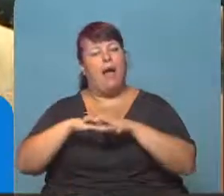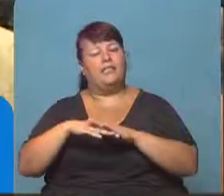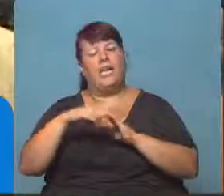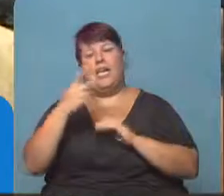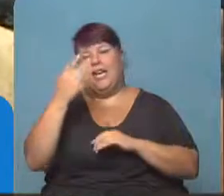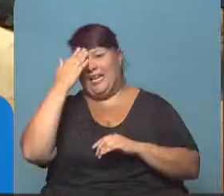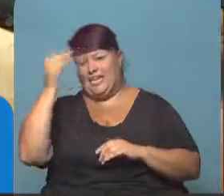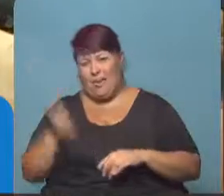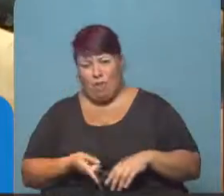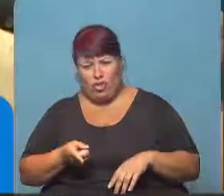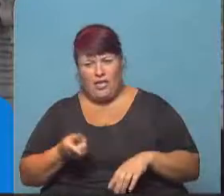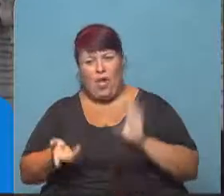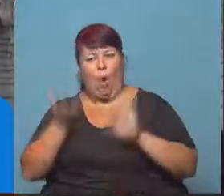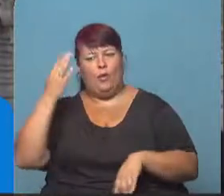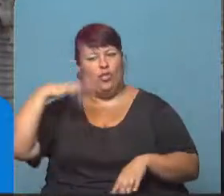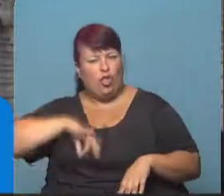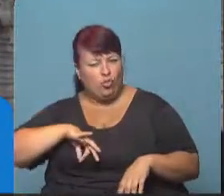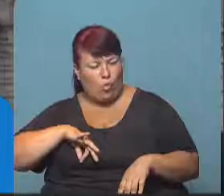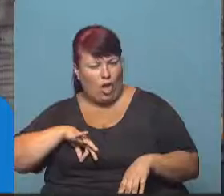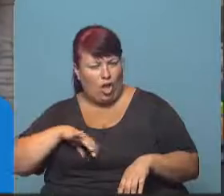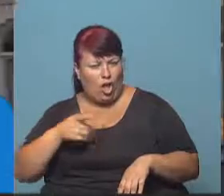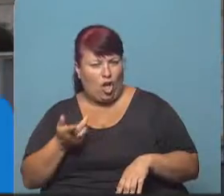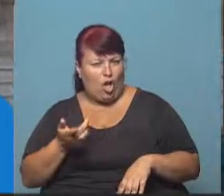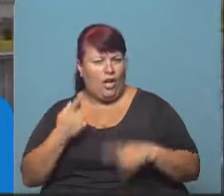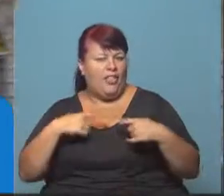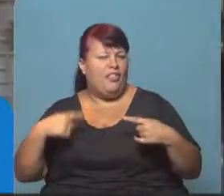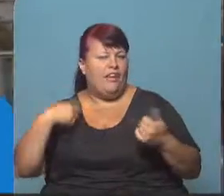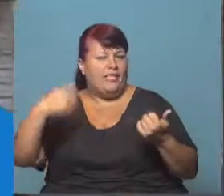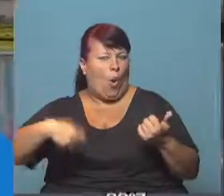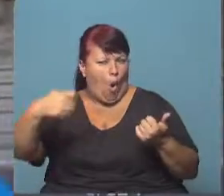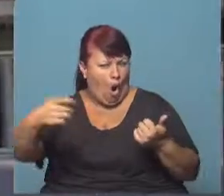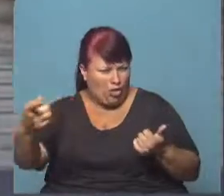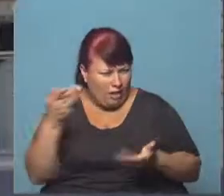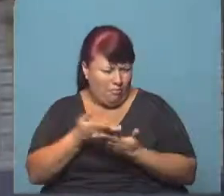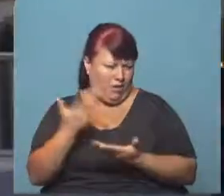del 15% en varias cuotas como se está planteando.